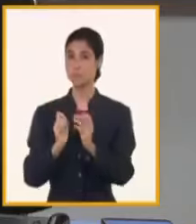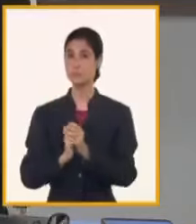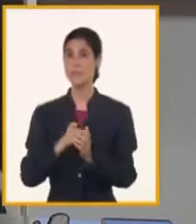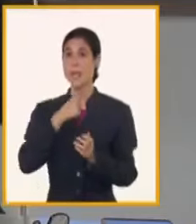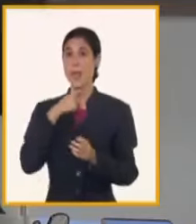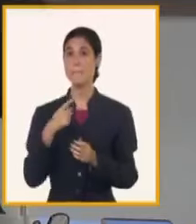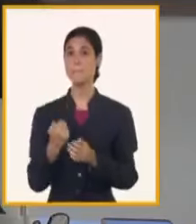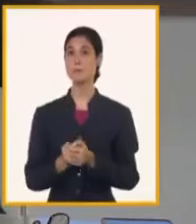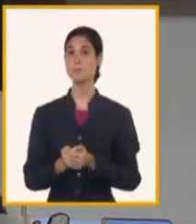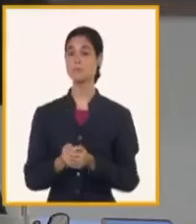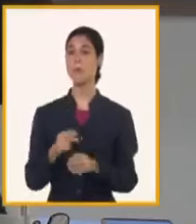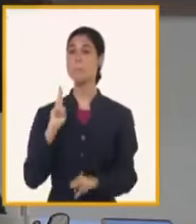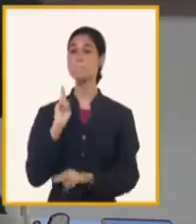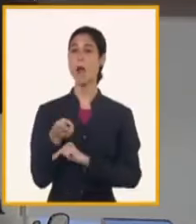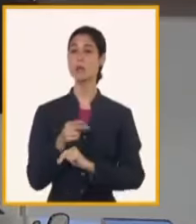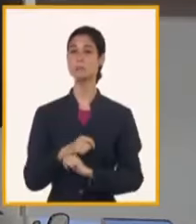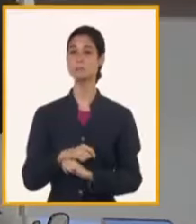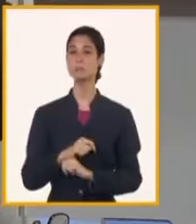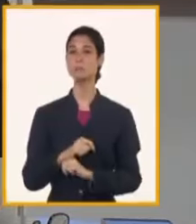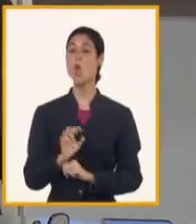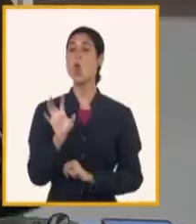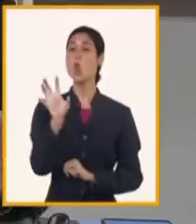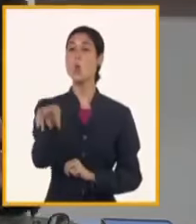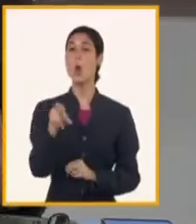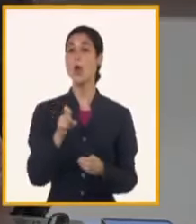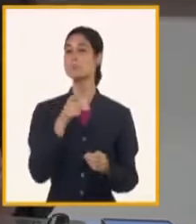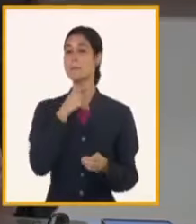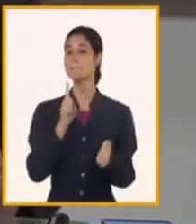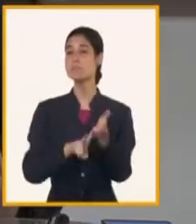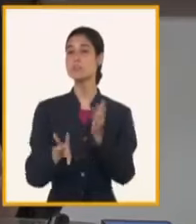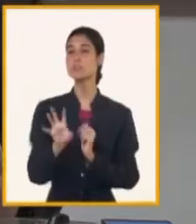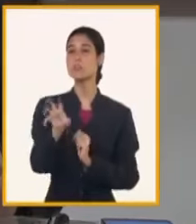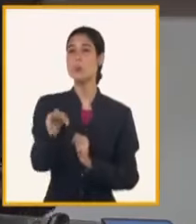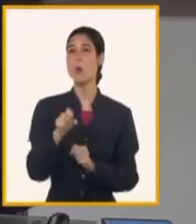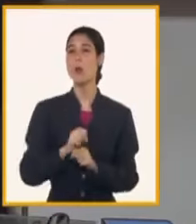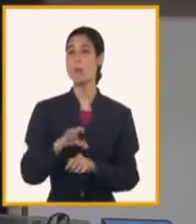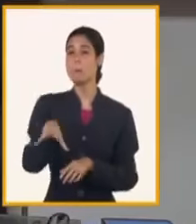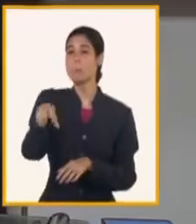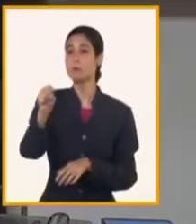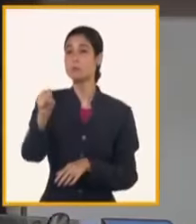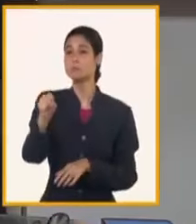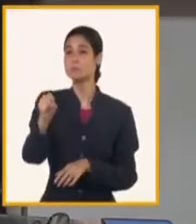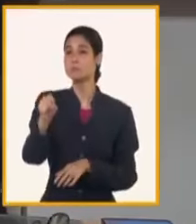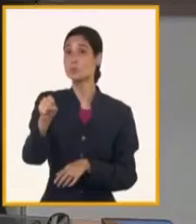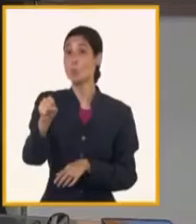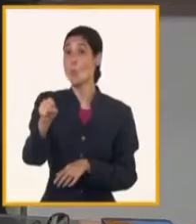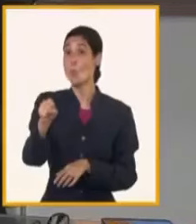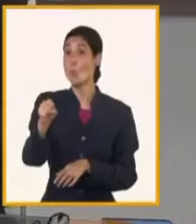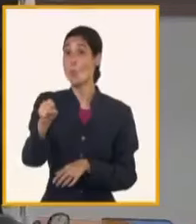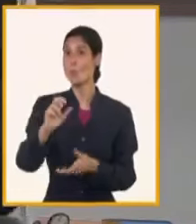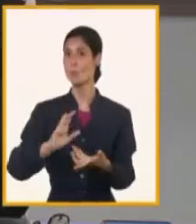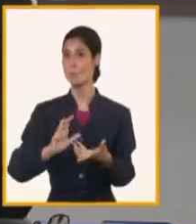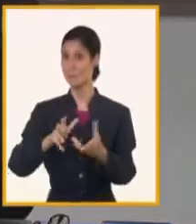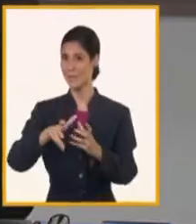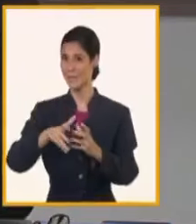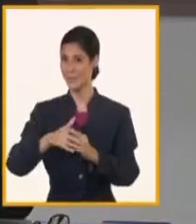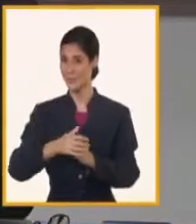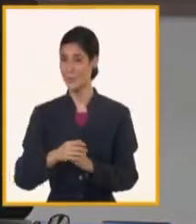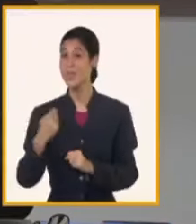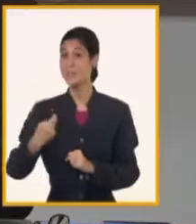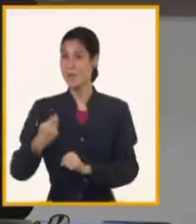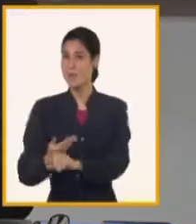apágame el circuito porque solamente le interesaba la cantidad de demanda de ese circuito Eso después de de